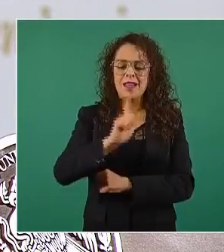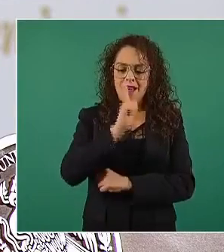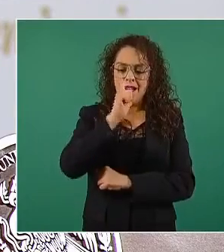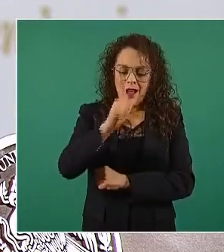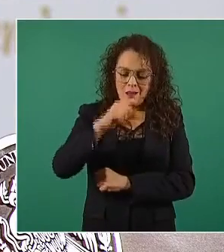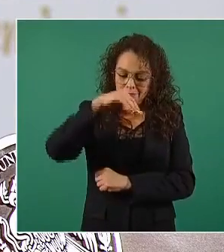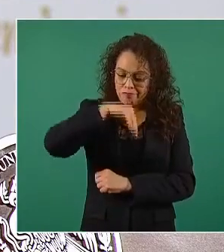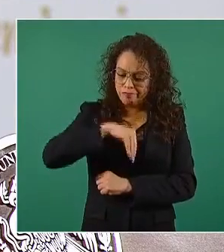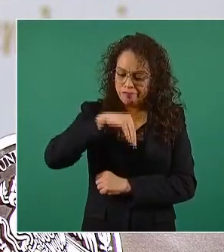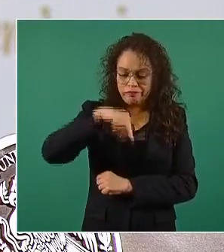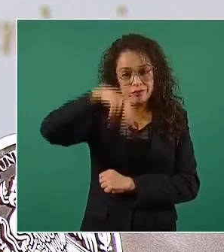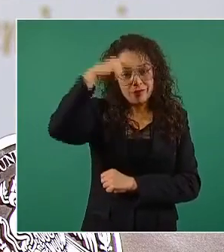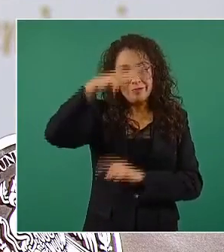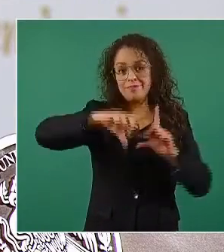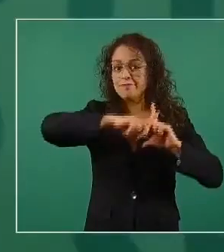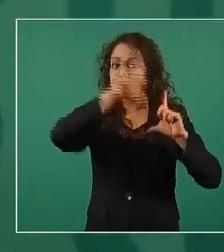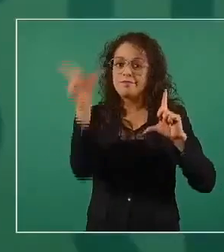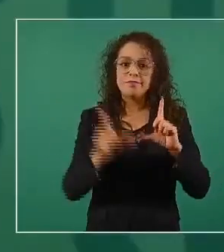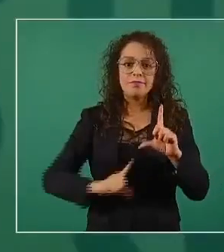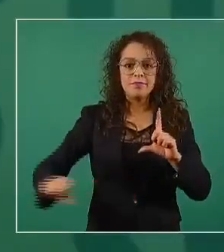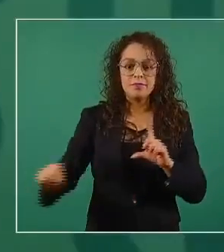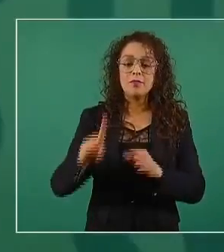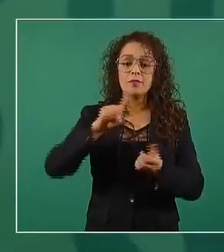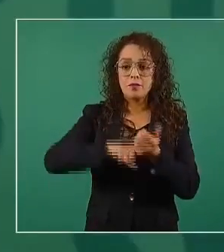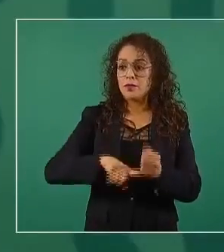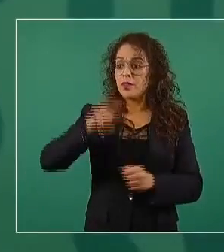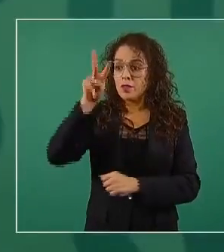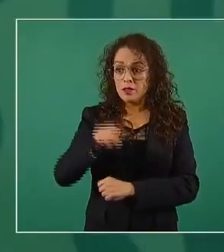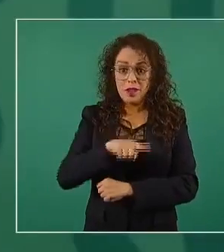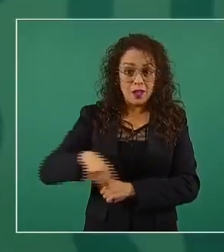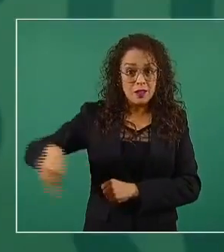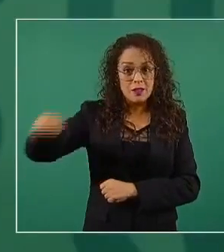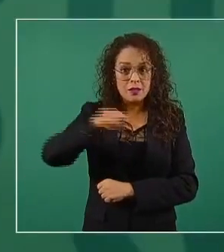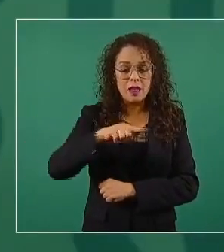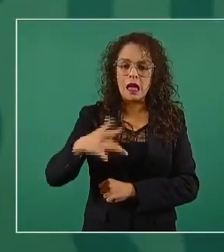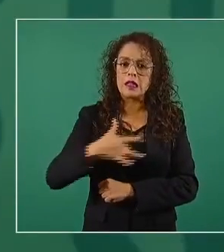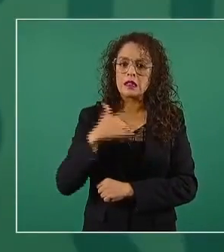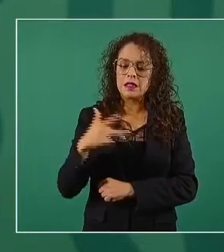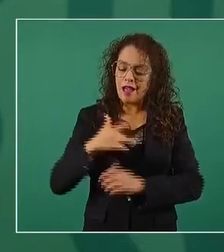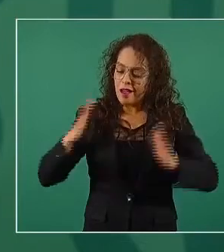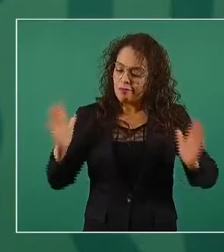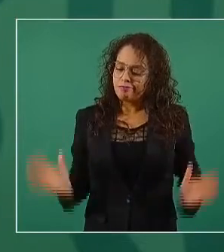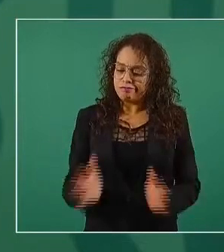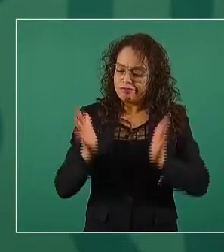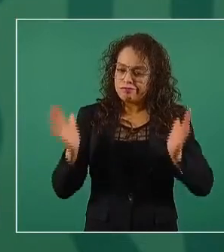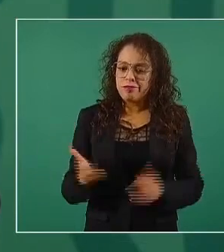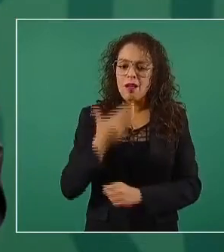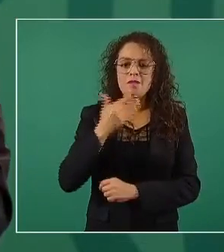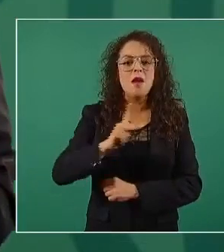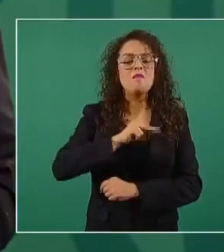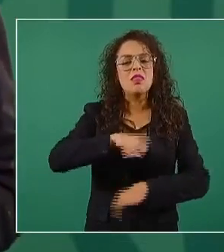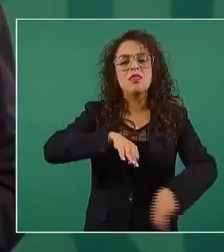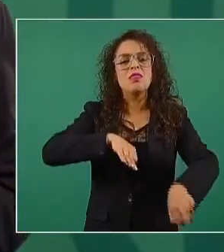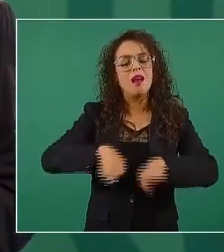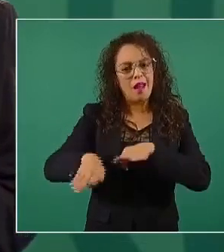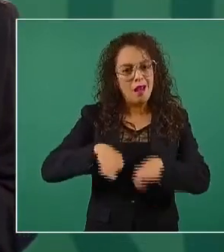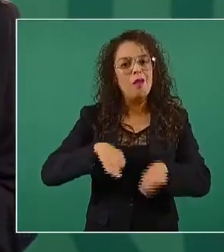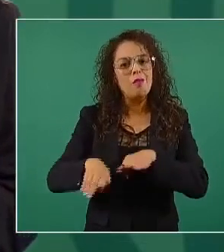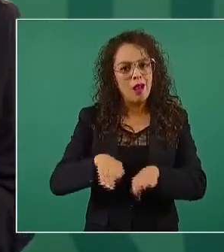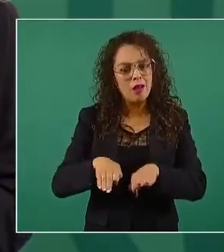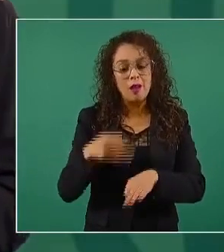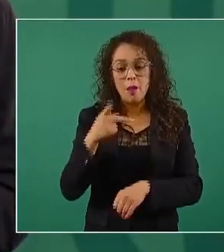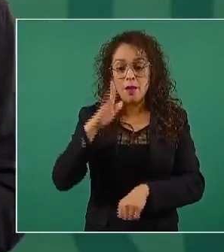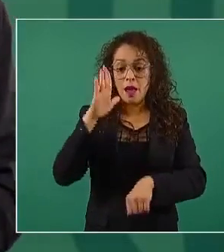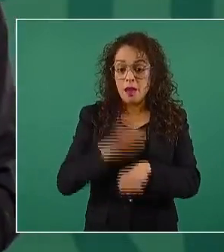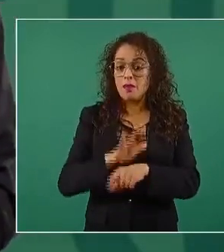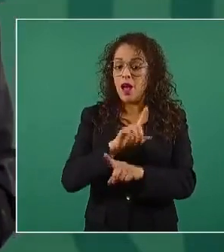también representa para ellos un gran aliento para su trabajo. Pero sobre todo, señor